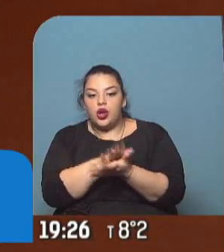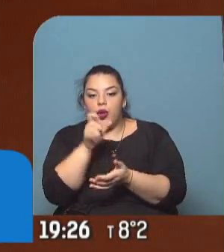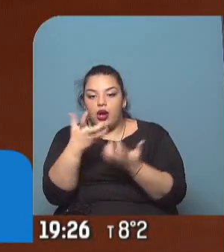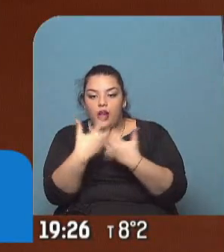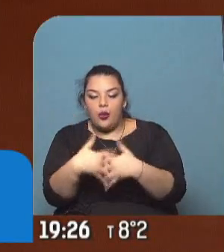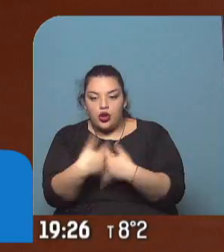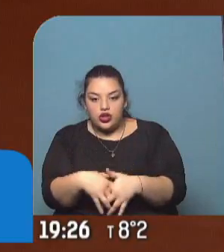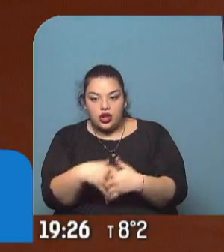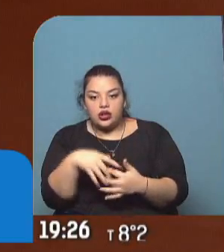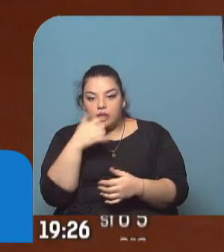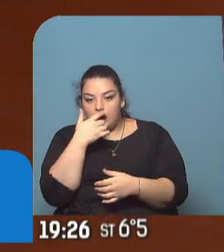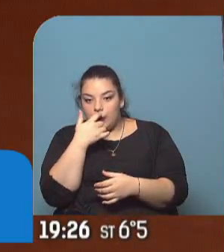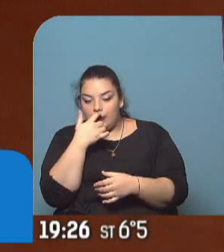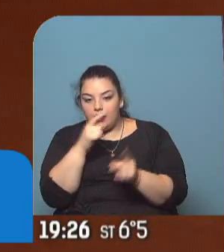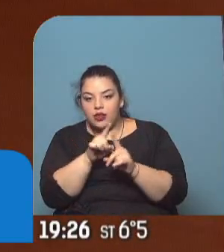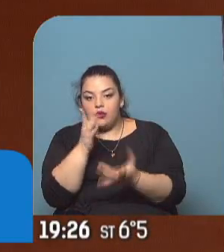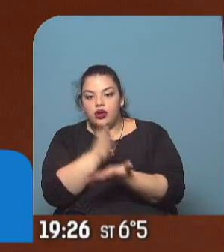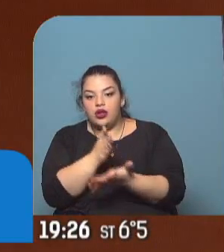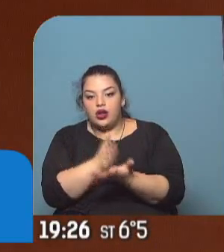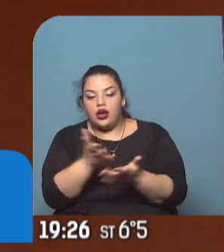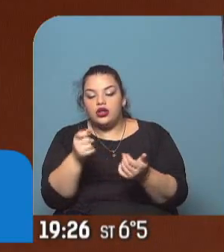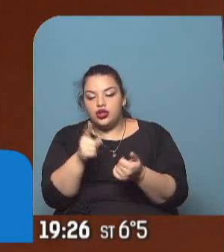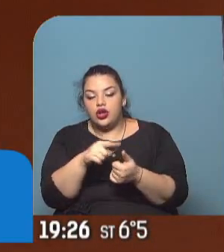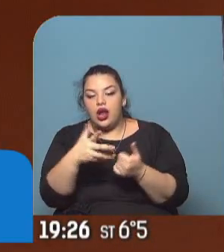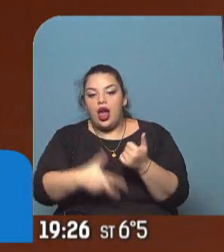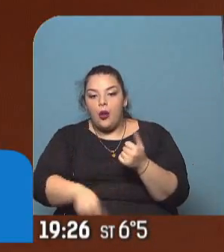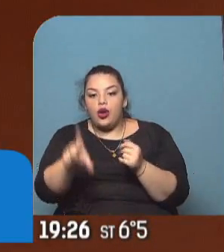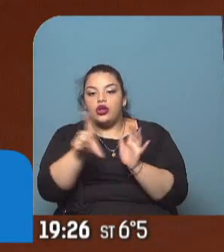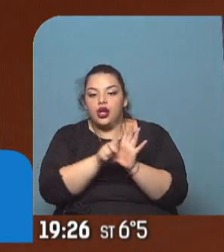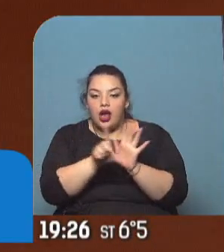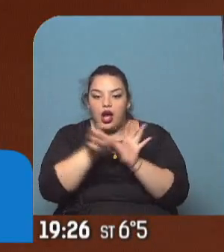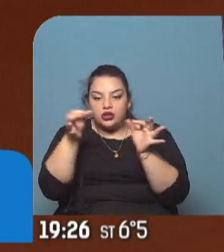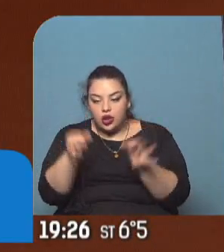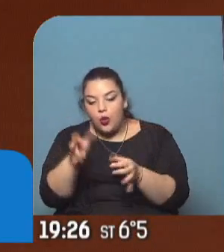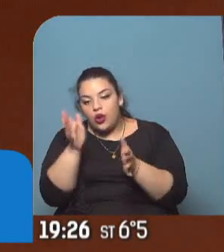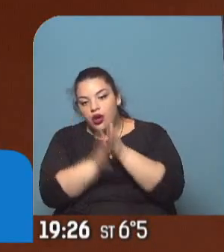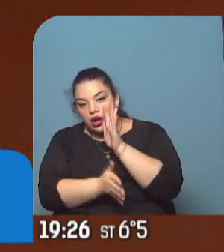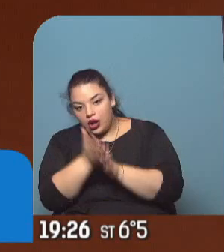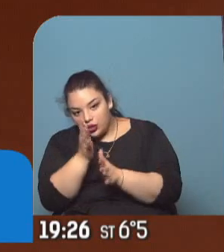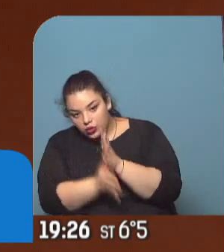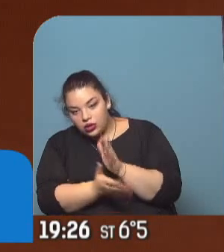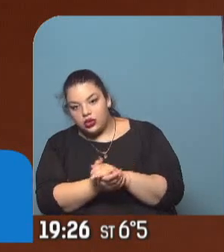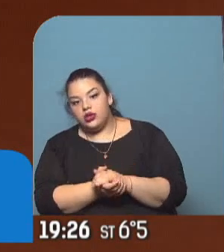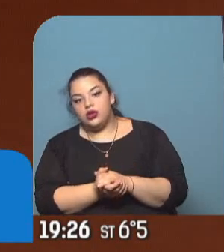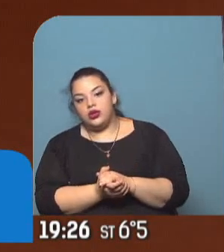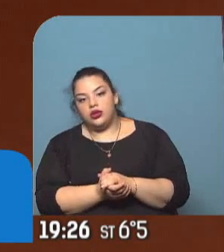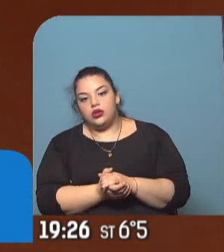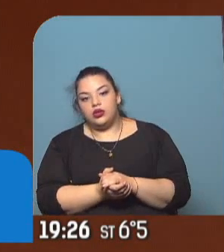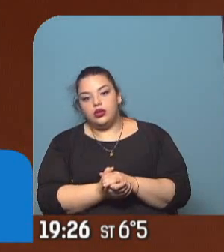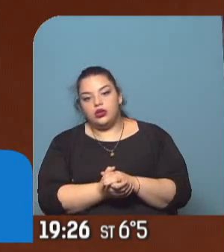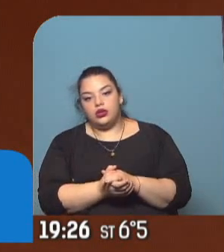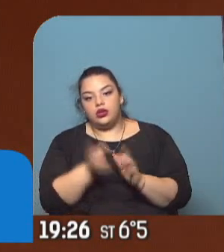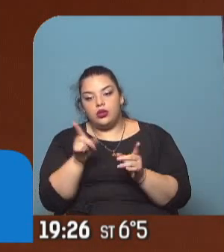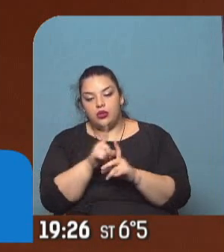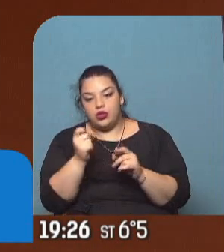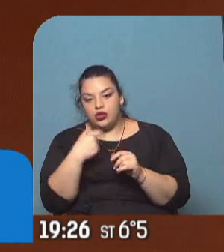presenta la campaña por el derecho al aborto legal, seguro y gratuito, y desde el Vamos, las propias compañeras de la campaña habían definido 4 coautoras. Yo